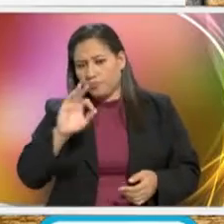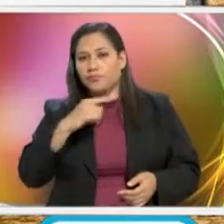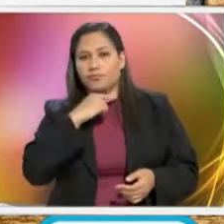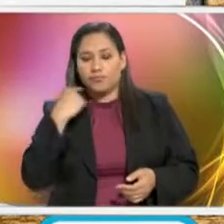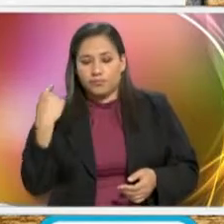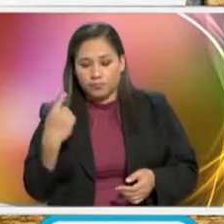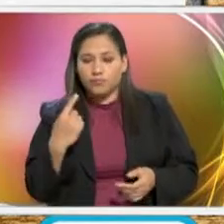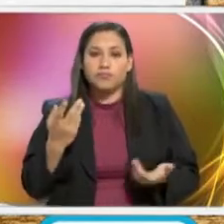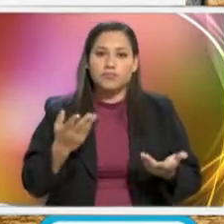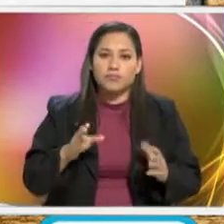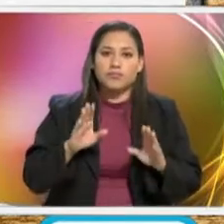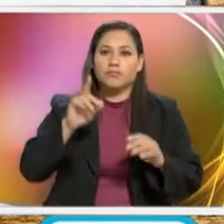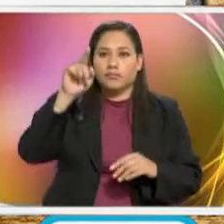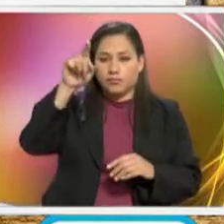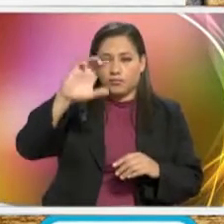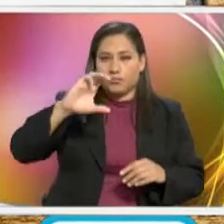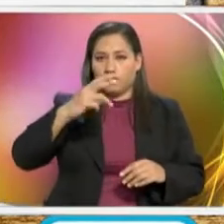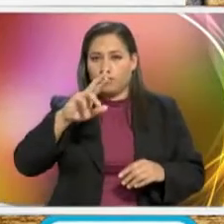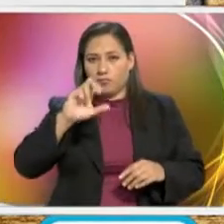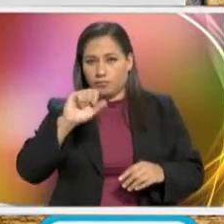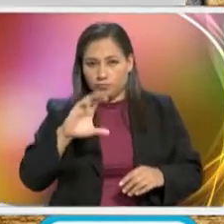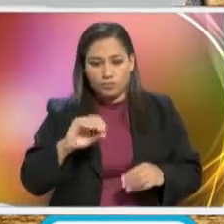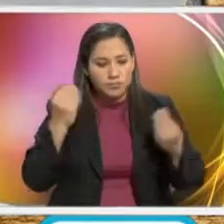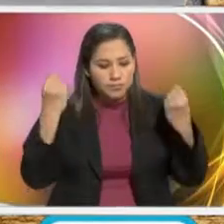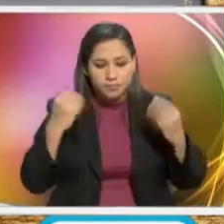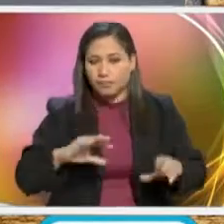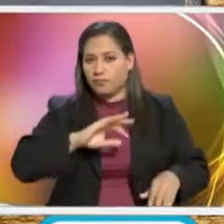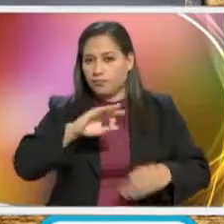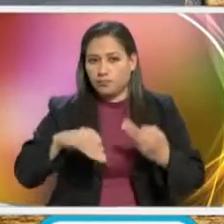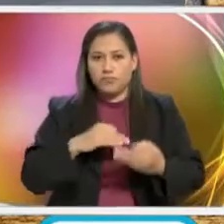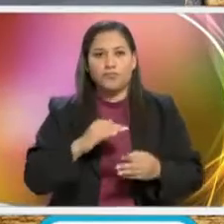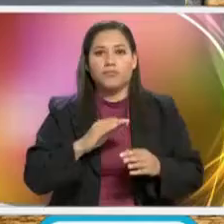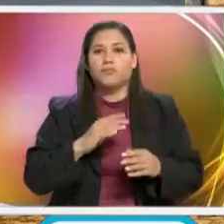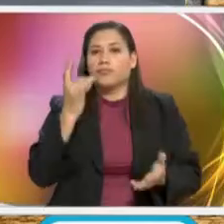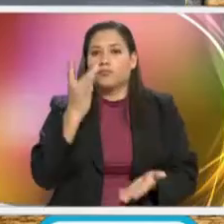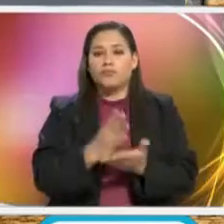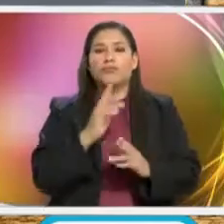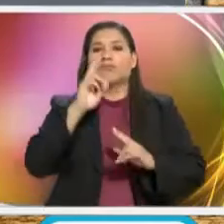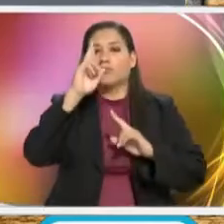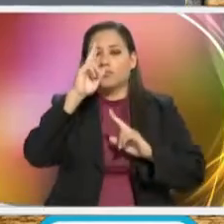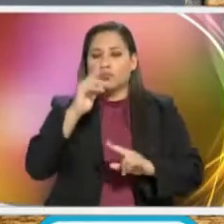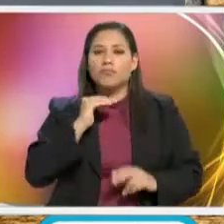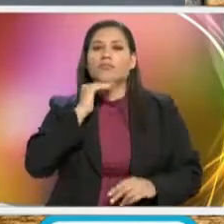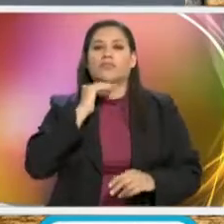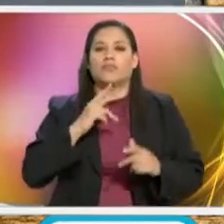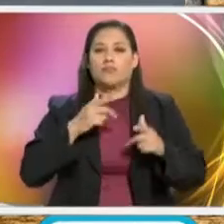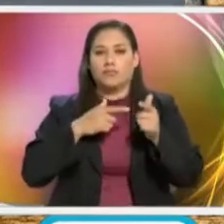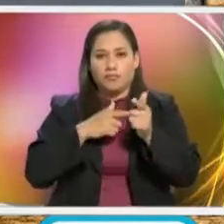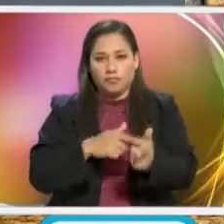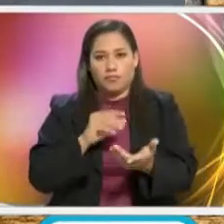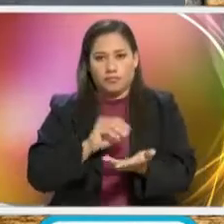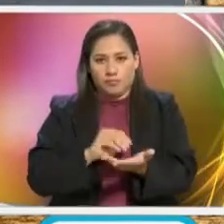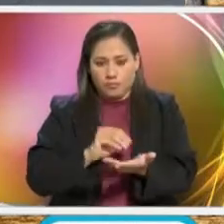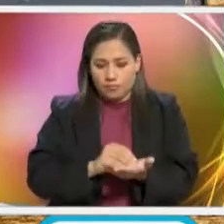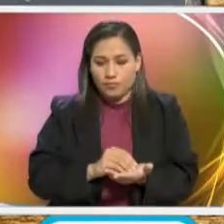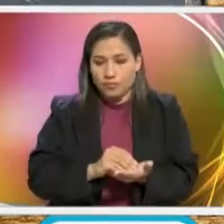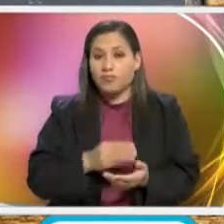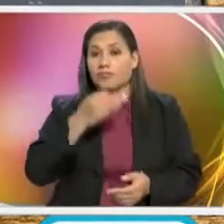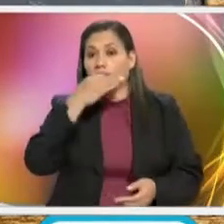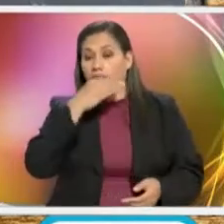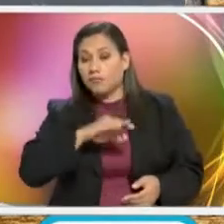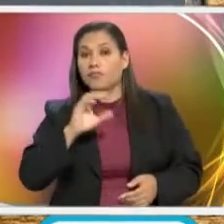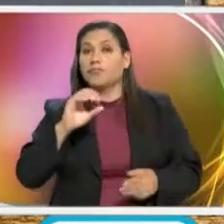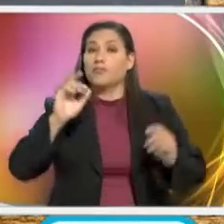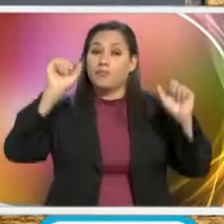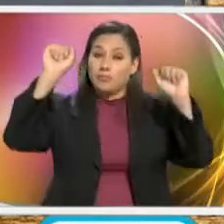derrota, dirá: en Churubusco lo hemos perdido todo excepto el honor, es lo que queda. De tal manera que no se festeja ni se celebra